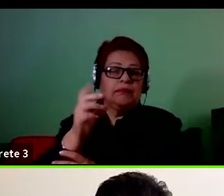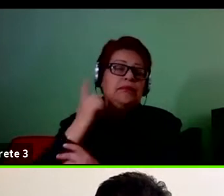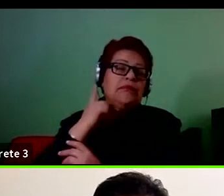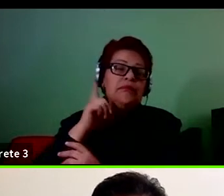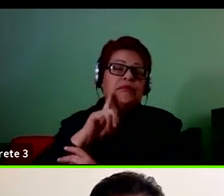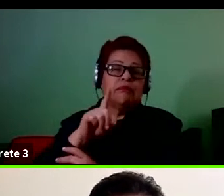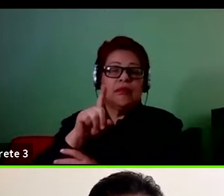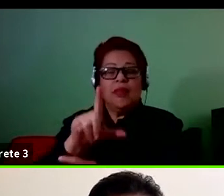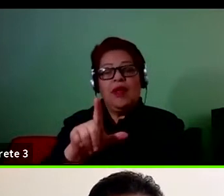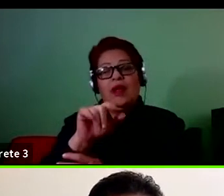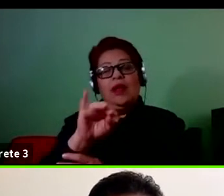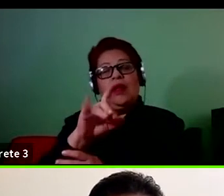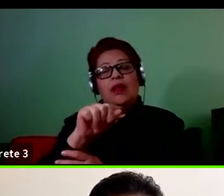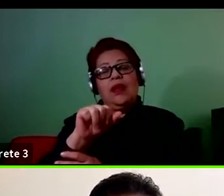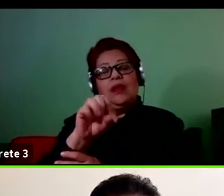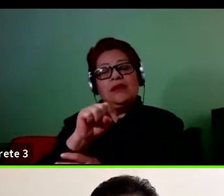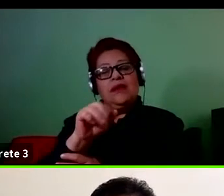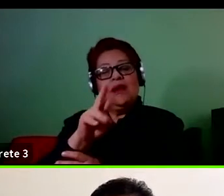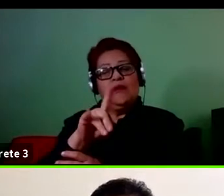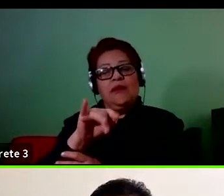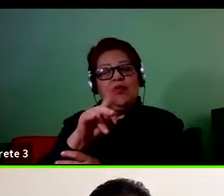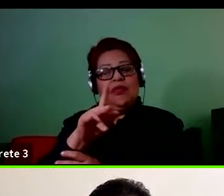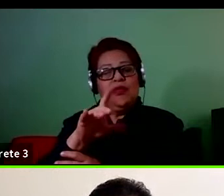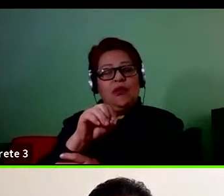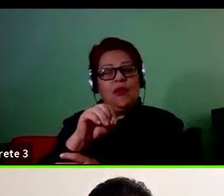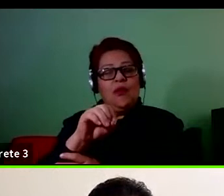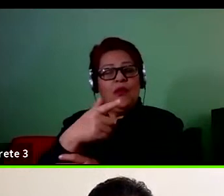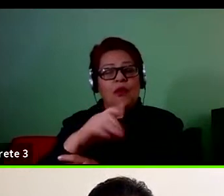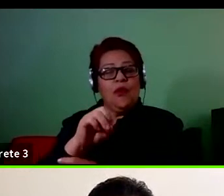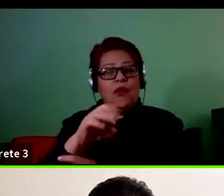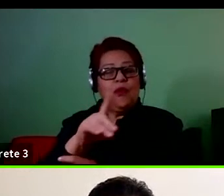Diputada Lilia Sarmiento Gómez.